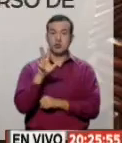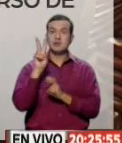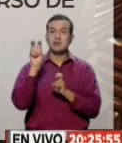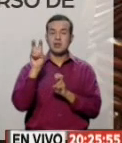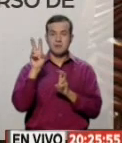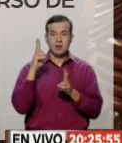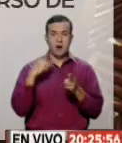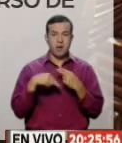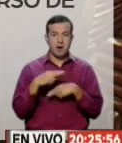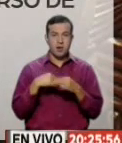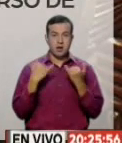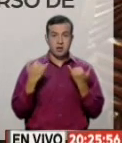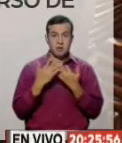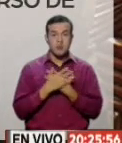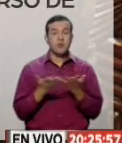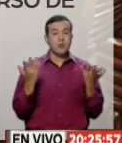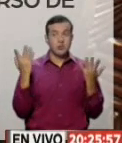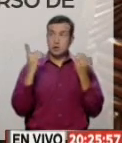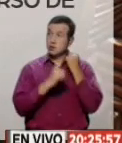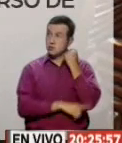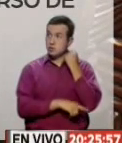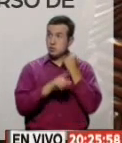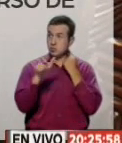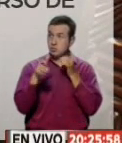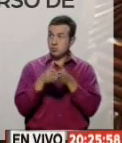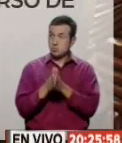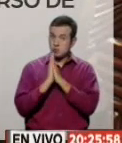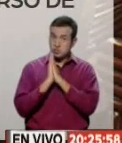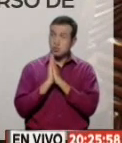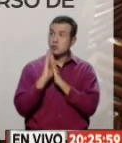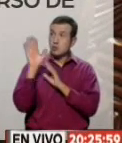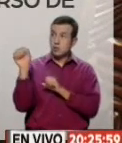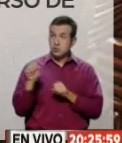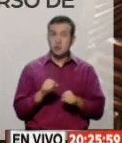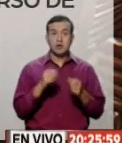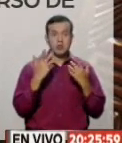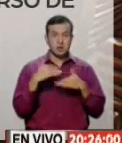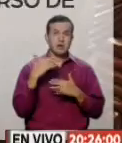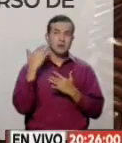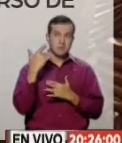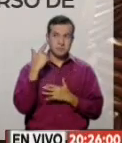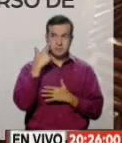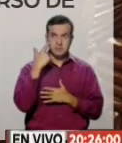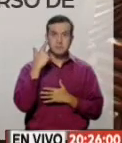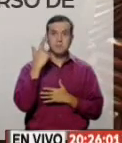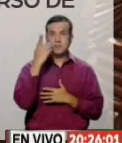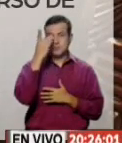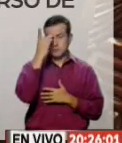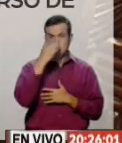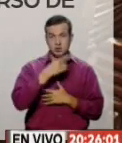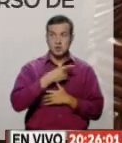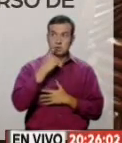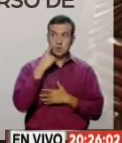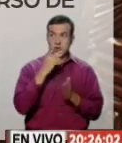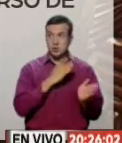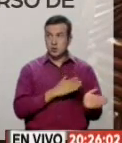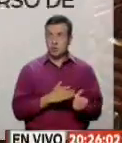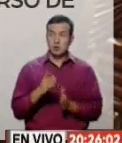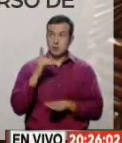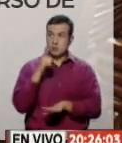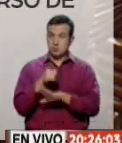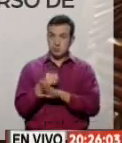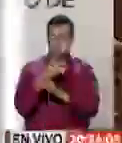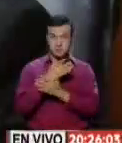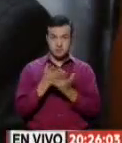peculado. Actualmente, la causa penal que originó la solicitud de extradición se encuentra pendiente de resolución del recurso de casación